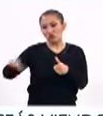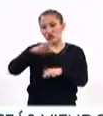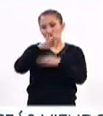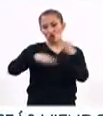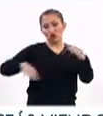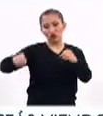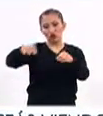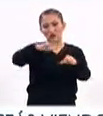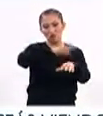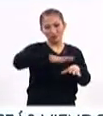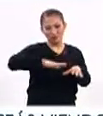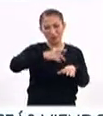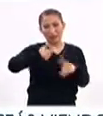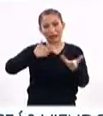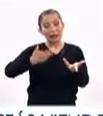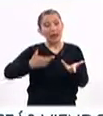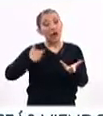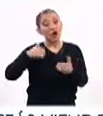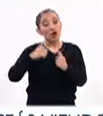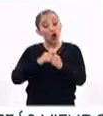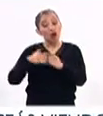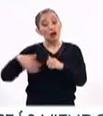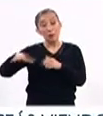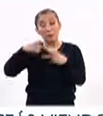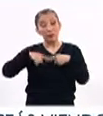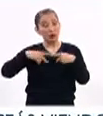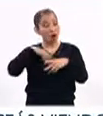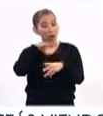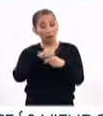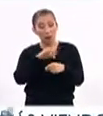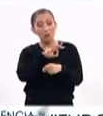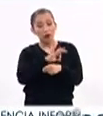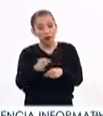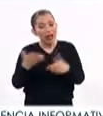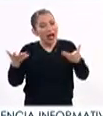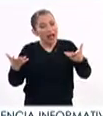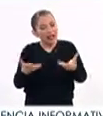en sentido amplio, esto es que con la sociedad